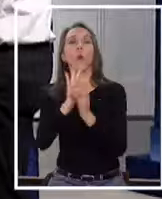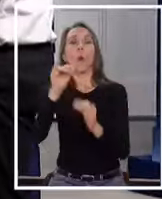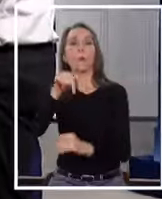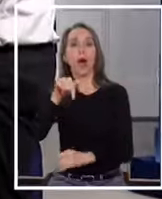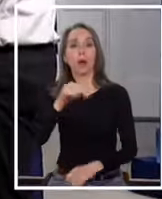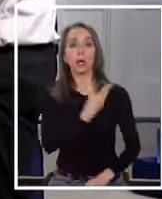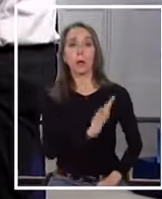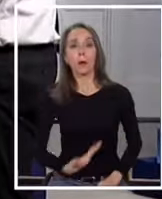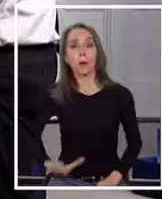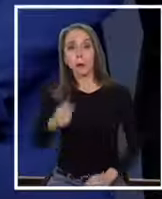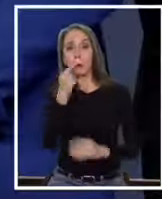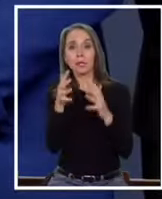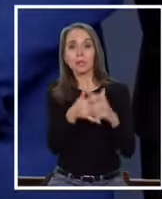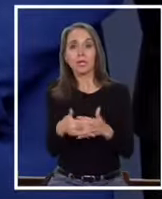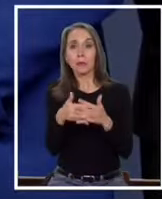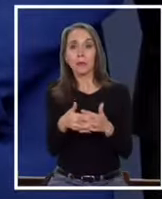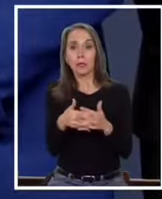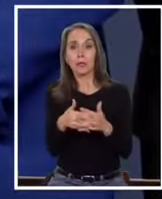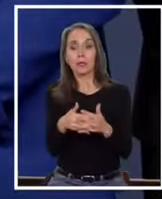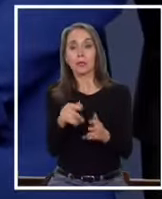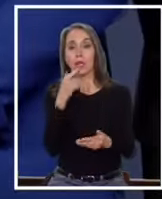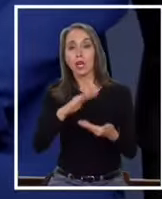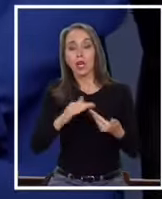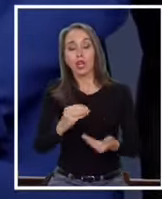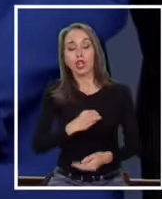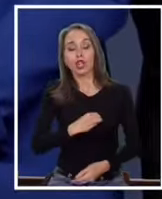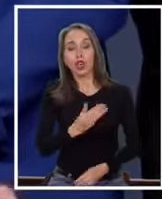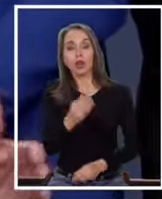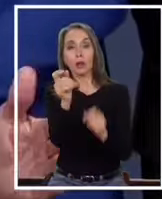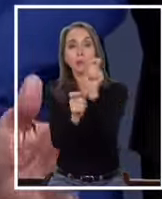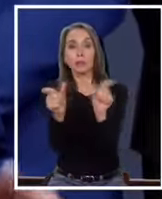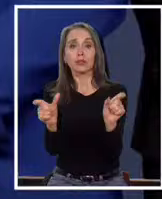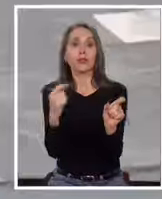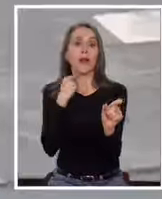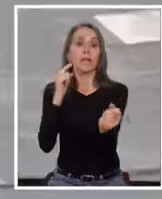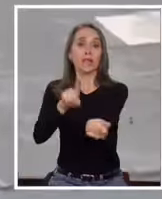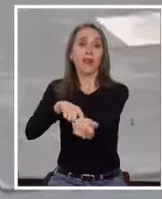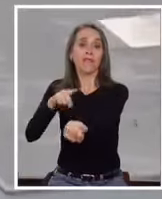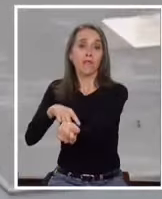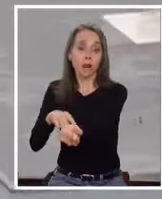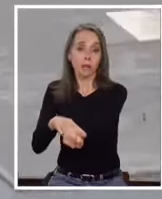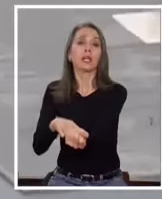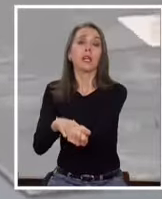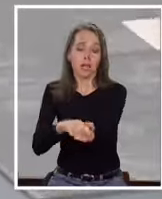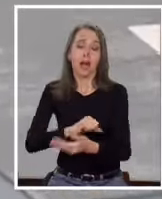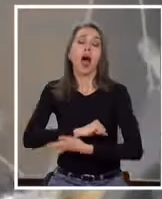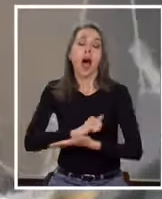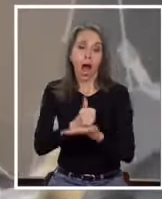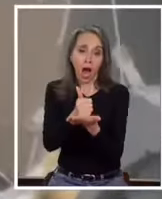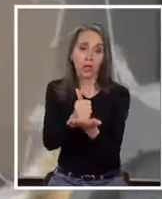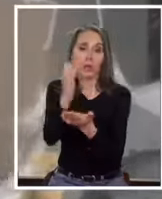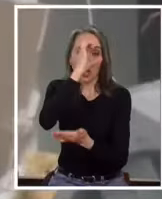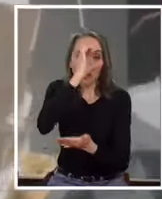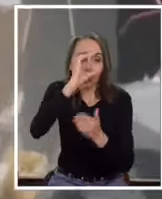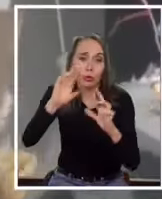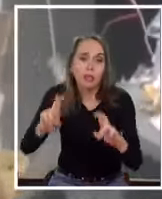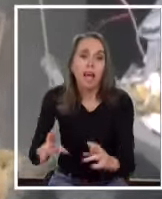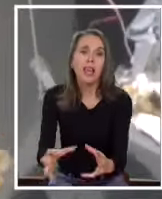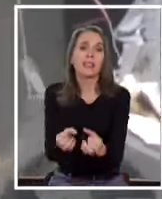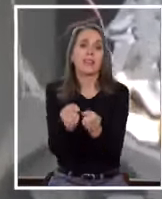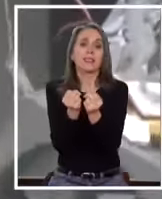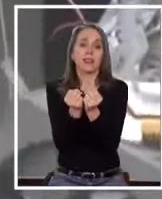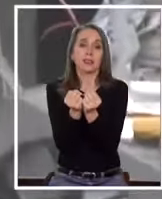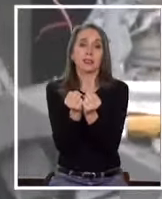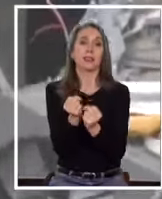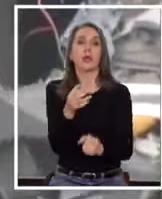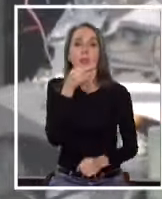El presidente estadounidense envió sus condolencias a los afectados y aseguró que enviarán ayuda para el rescate.